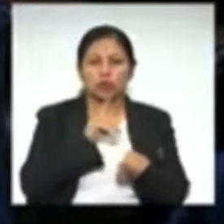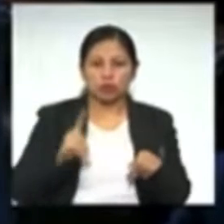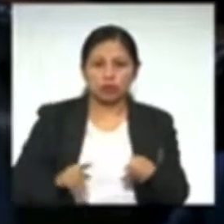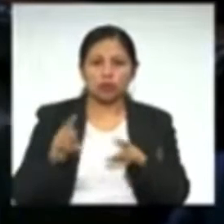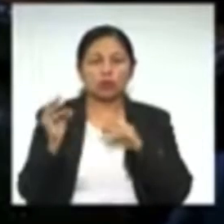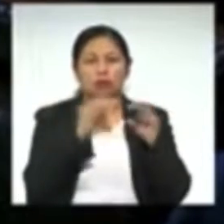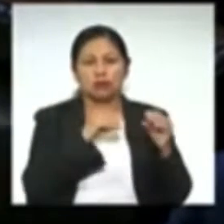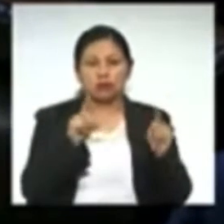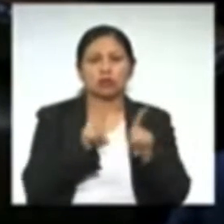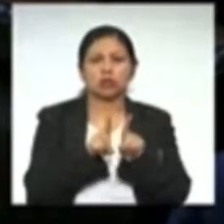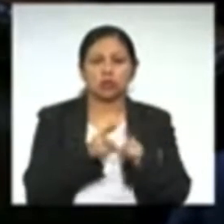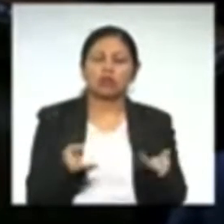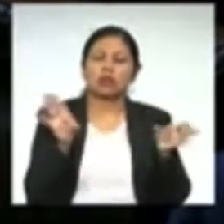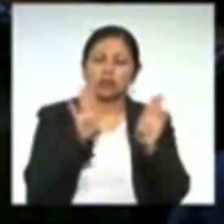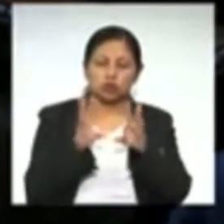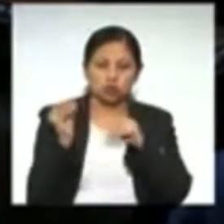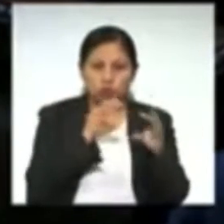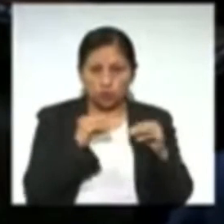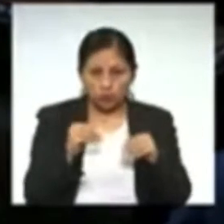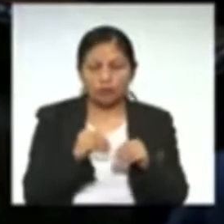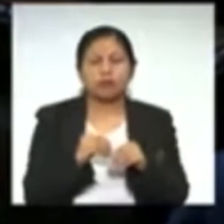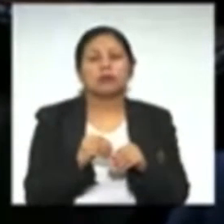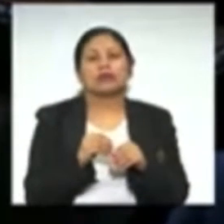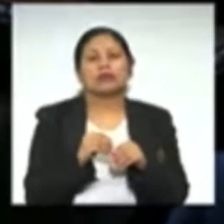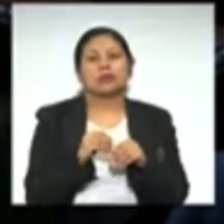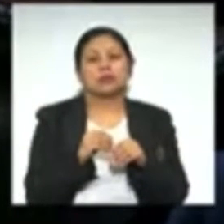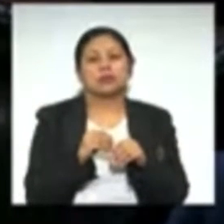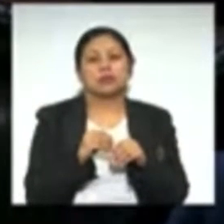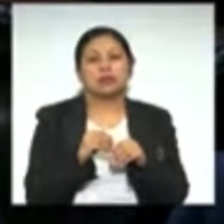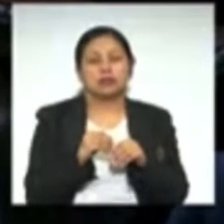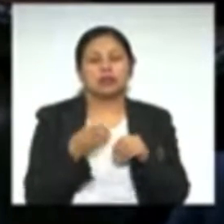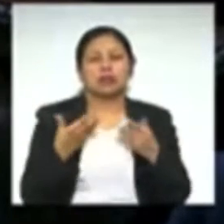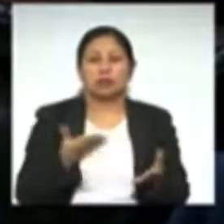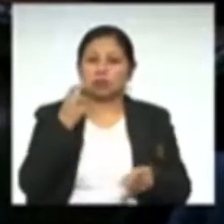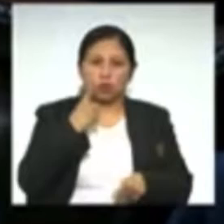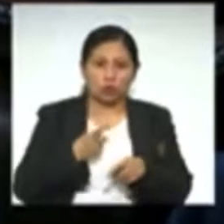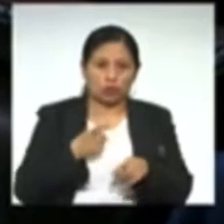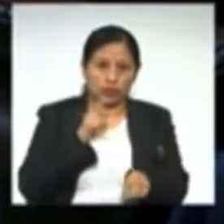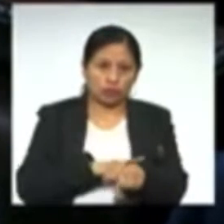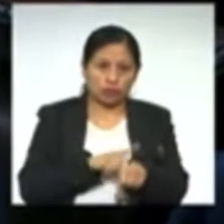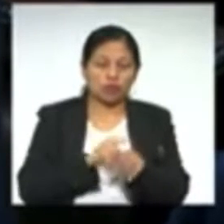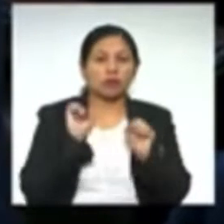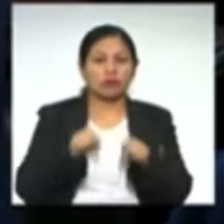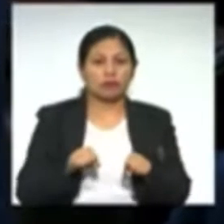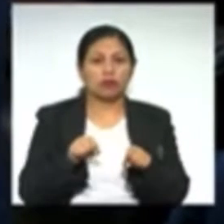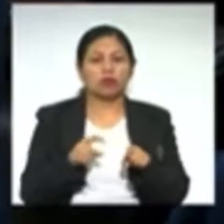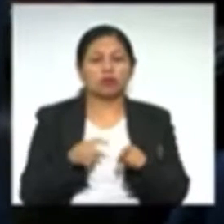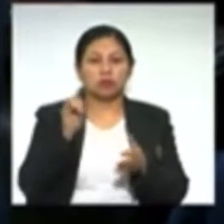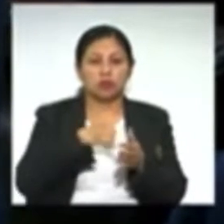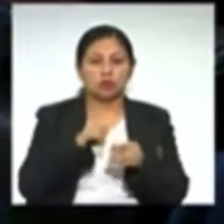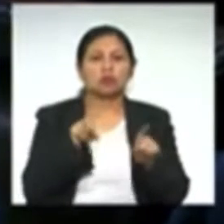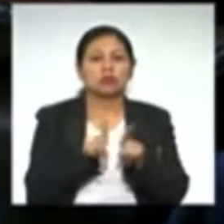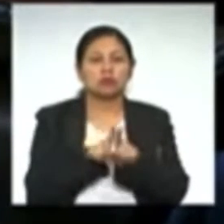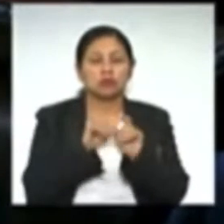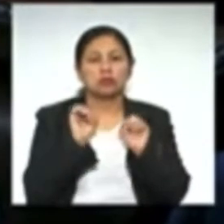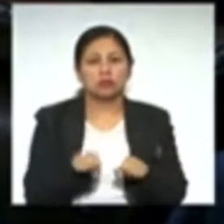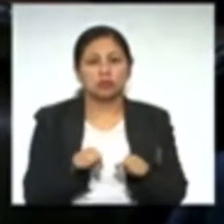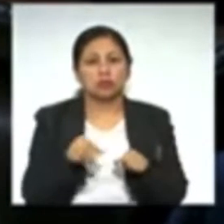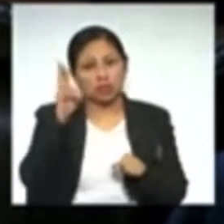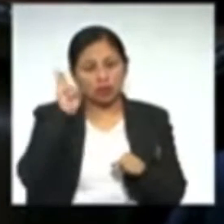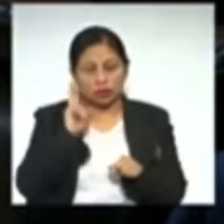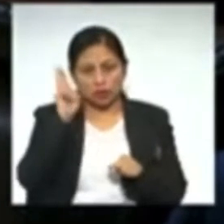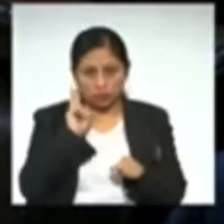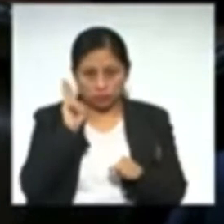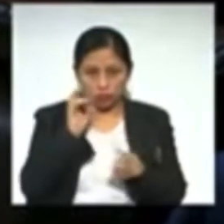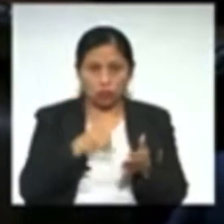diputados hablen, se cierra la discusión, se da tiempo para que se vote y se